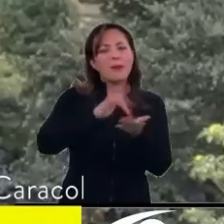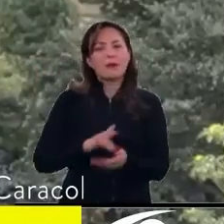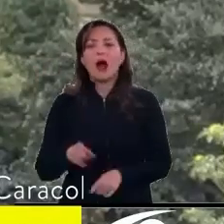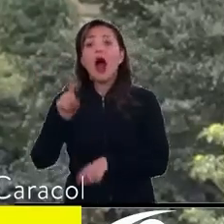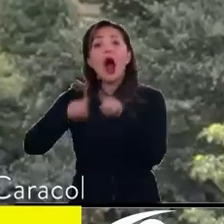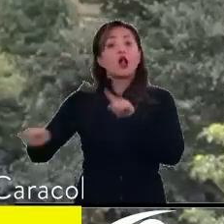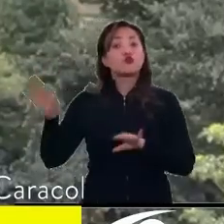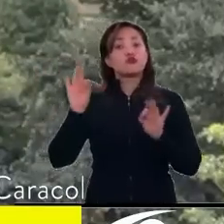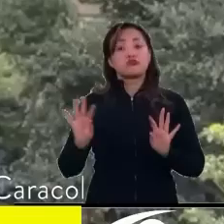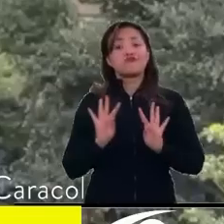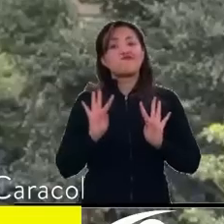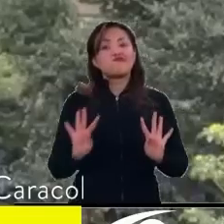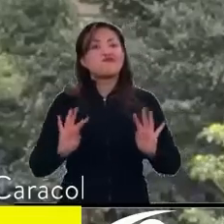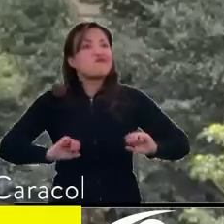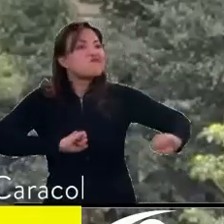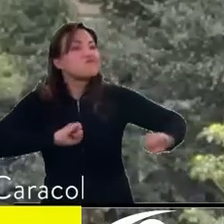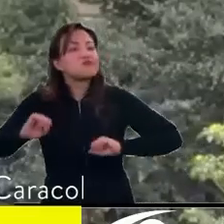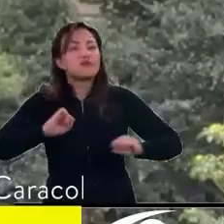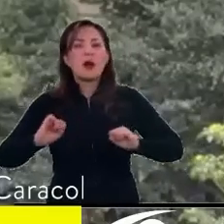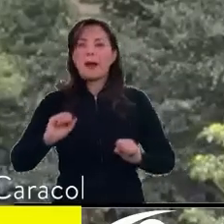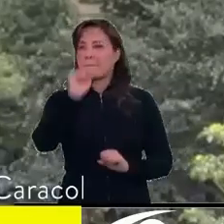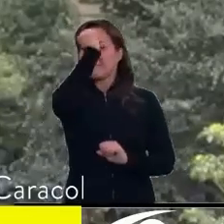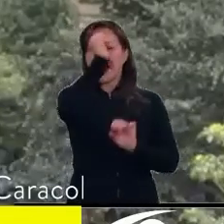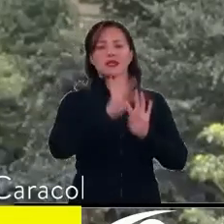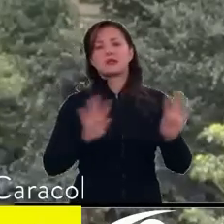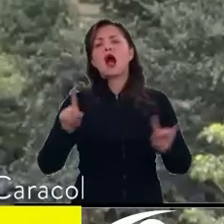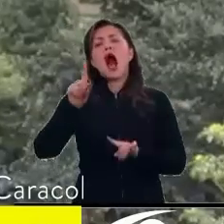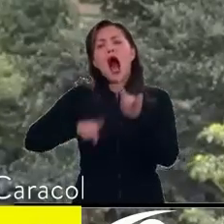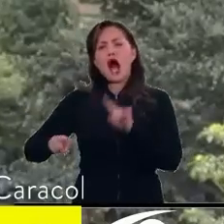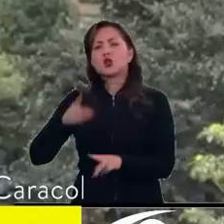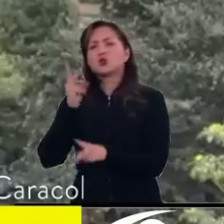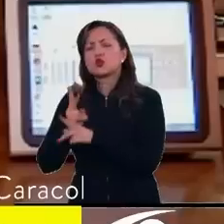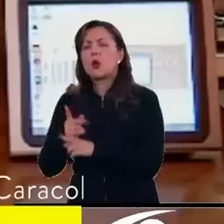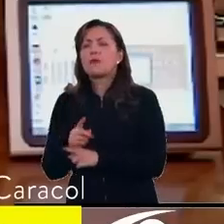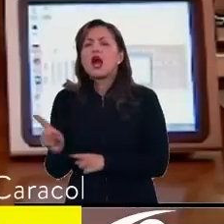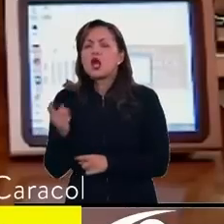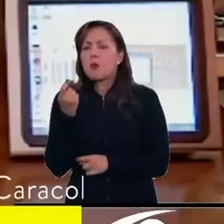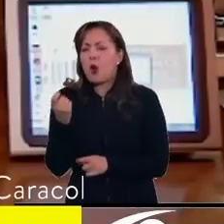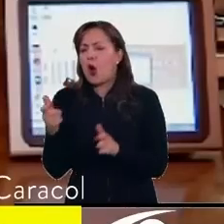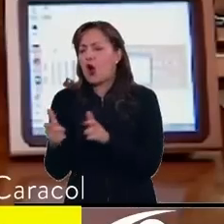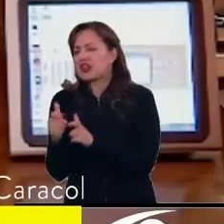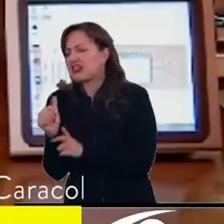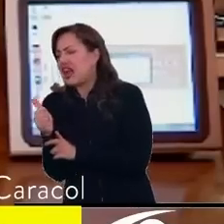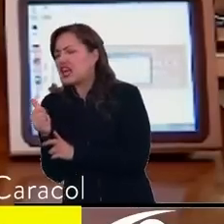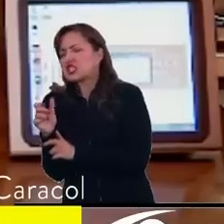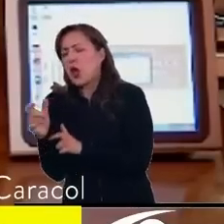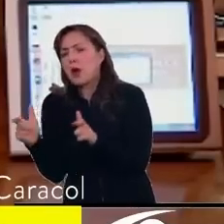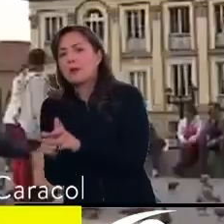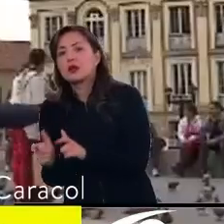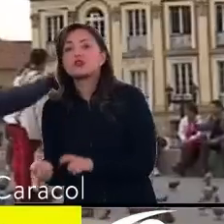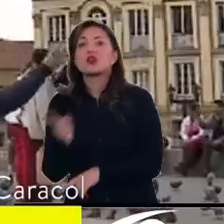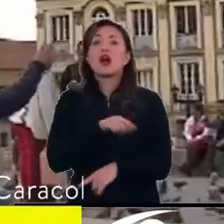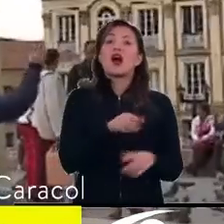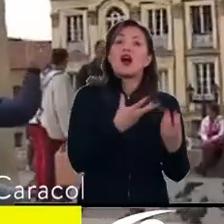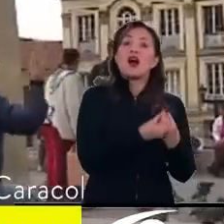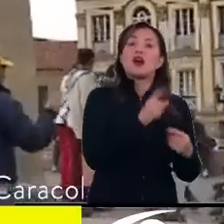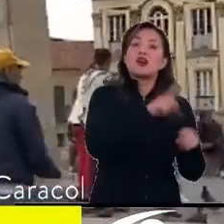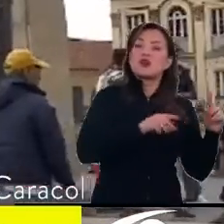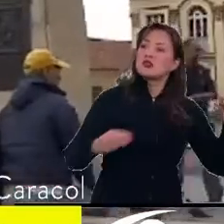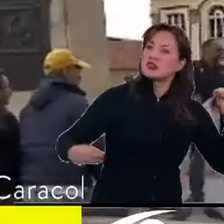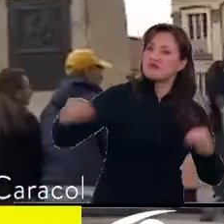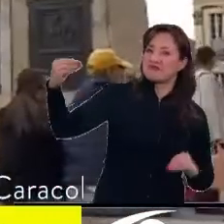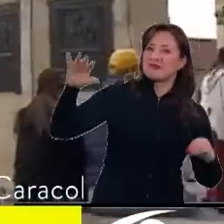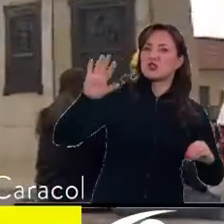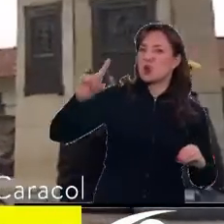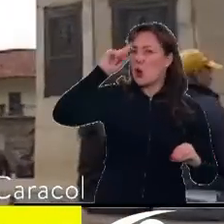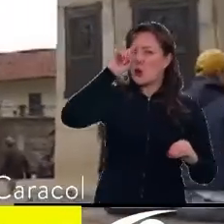primera línea. Algunos de ellos sí tienen delitos muy graves, pero son 10 o menos. Opositores al gobierno y algunos partidos cuestionan